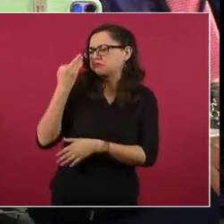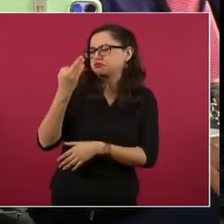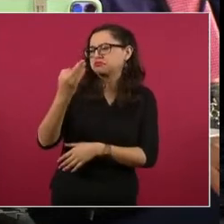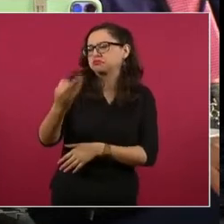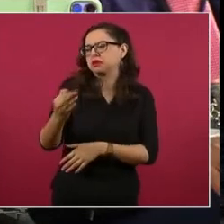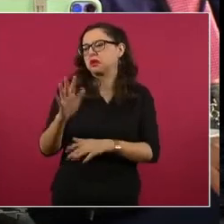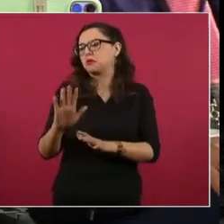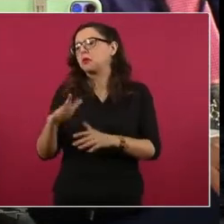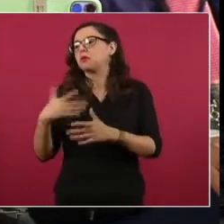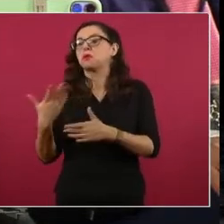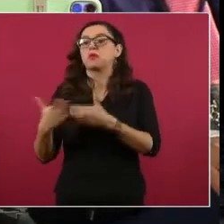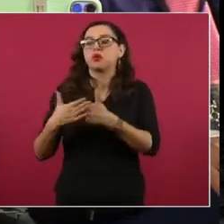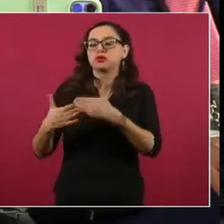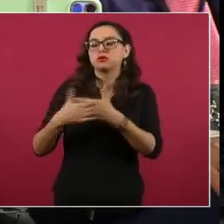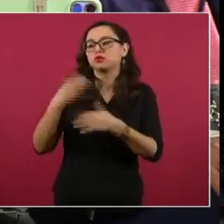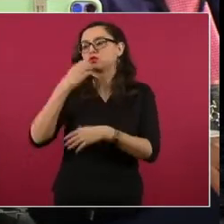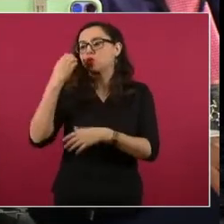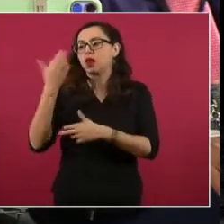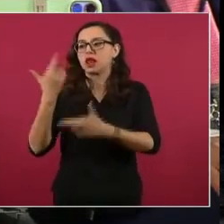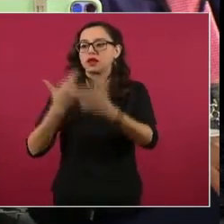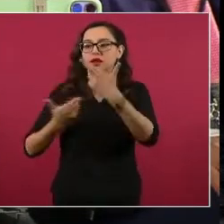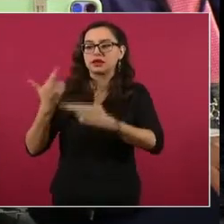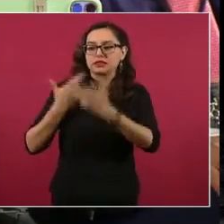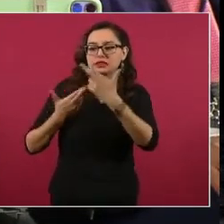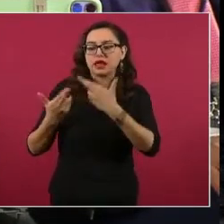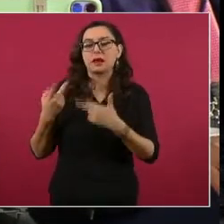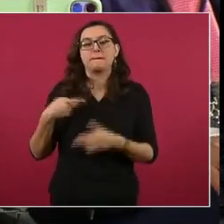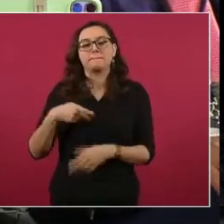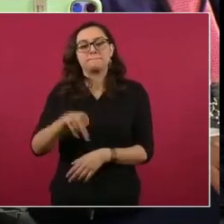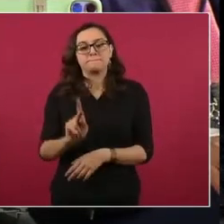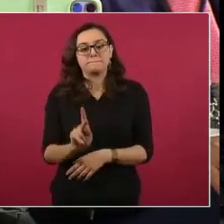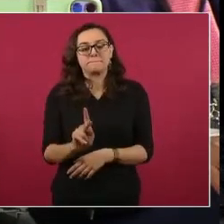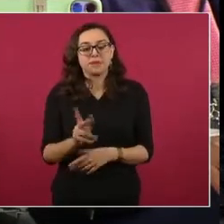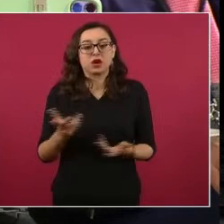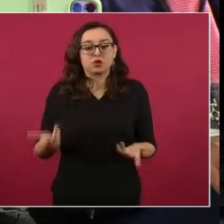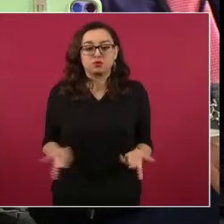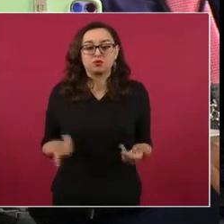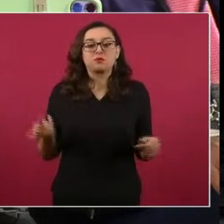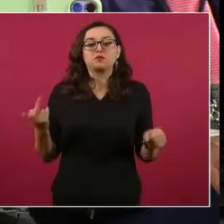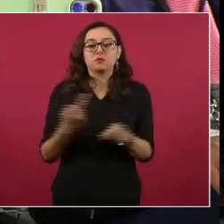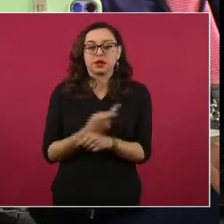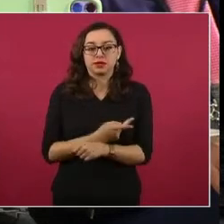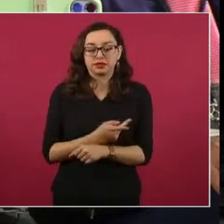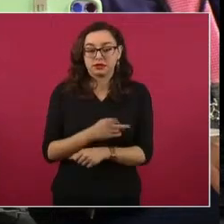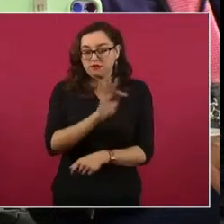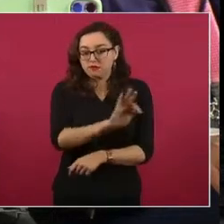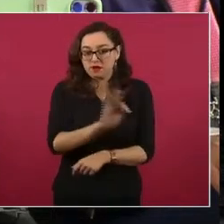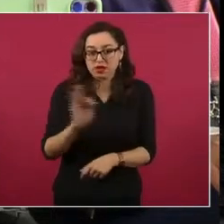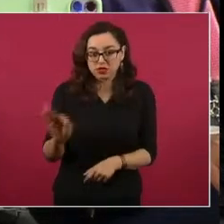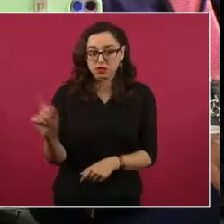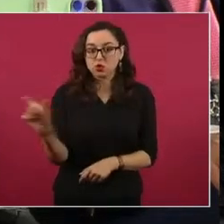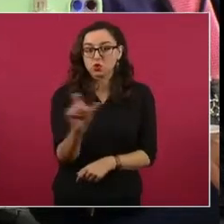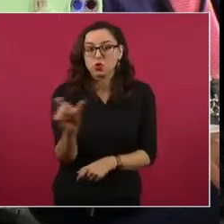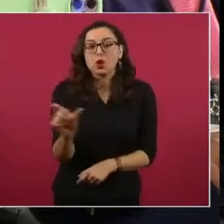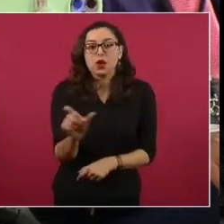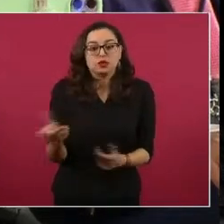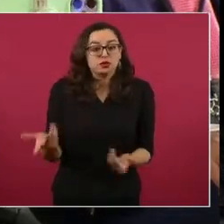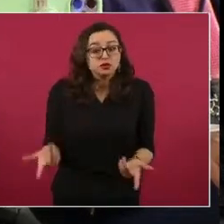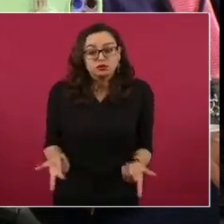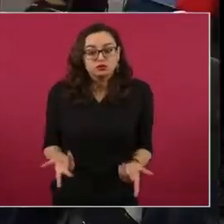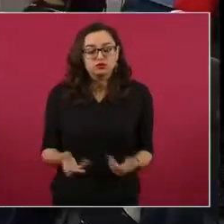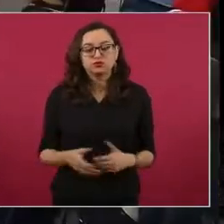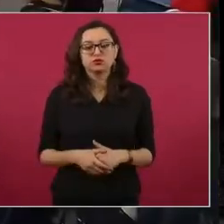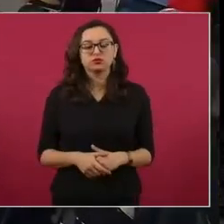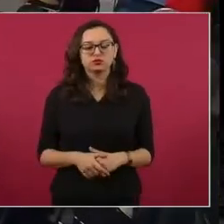viene lo del regreso a clases etcétera pero yo creo que más que ella tendría que ser el gobierno que le ponga también una fecha cuando cuando va a ser